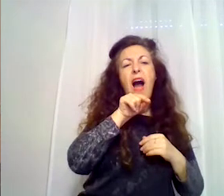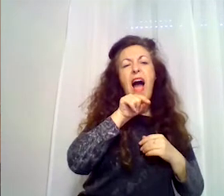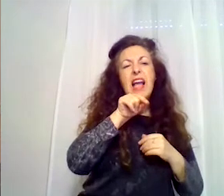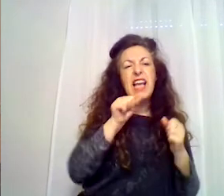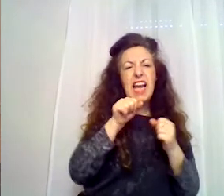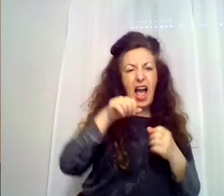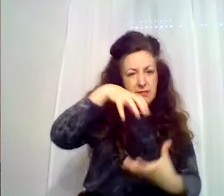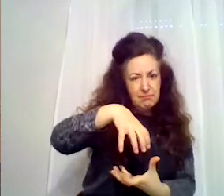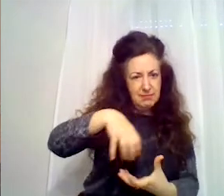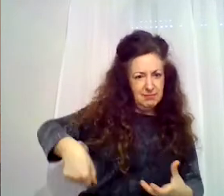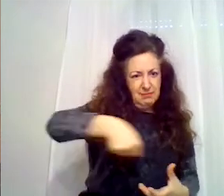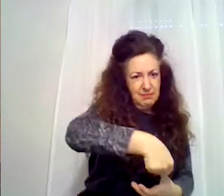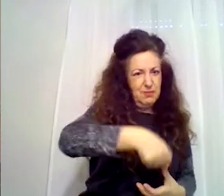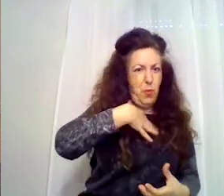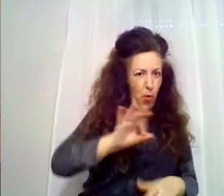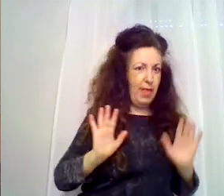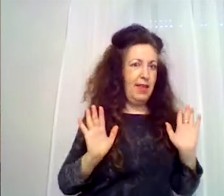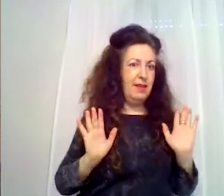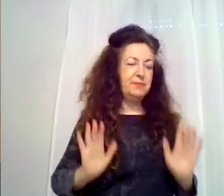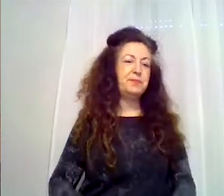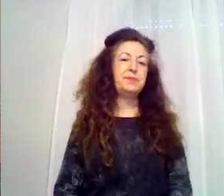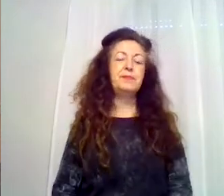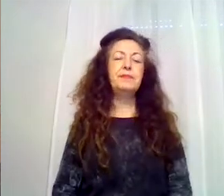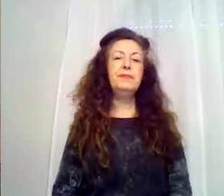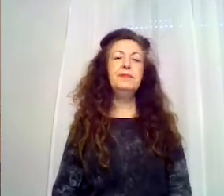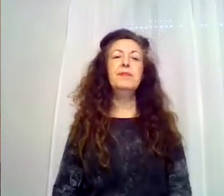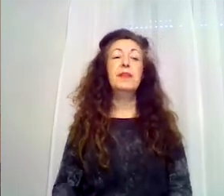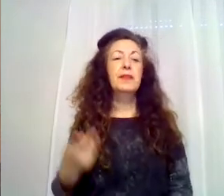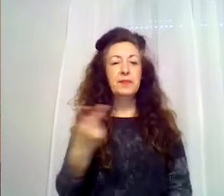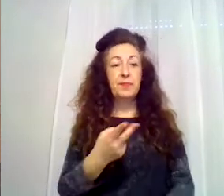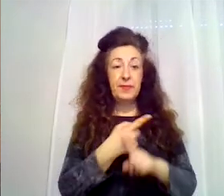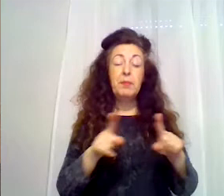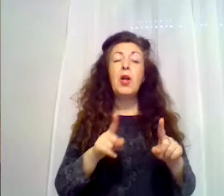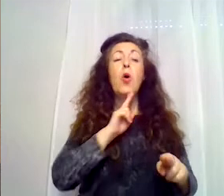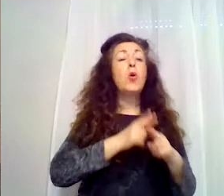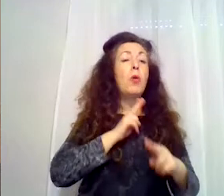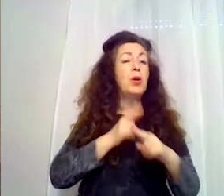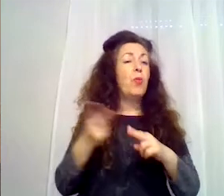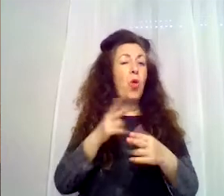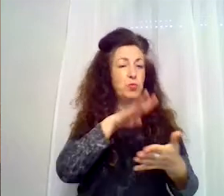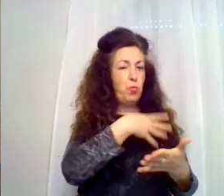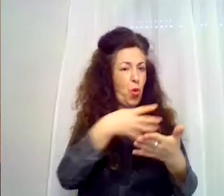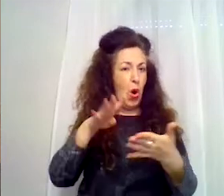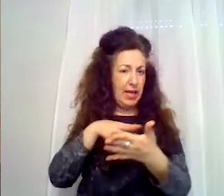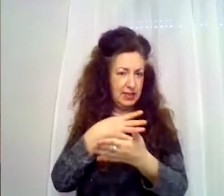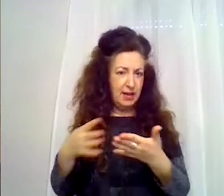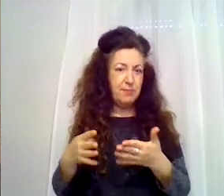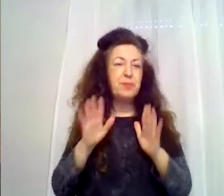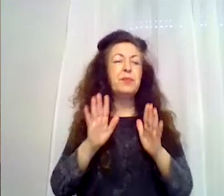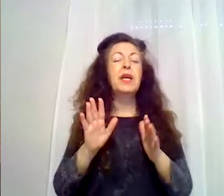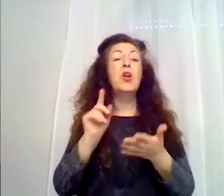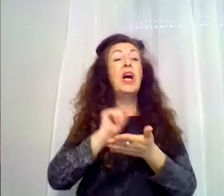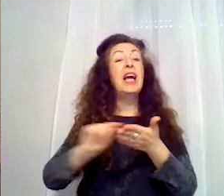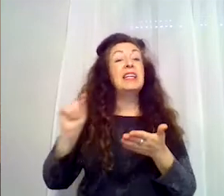Toda su obra está escrita por un joven. Por lo tanto, hay que entender que es un joven extraordinariamente bien dotado para